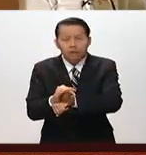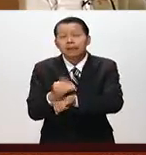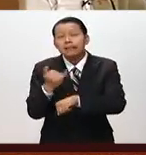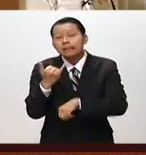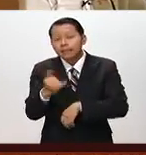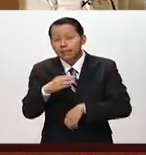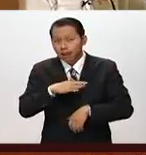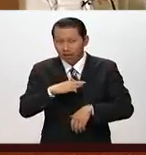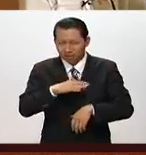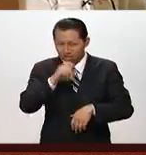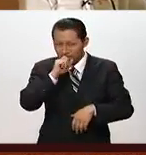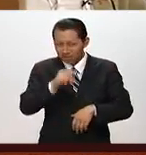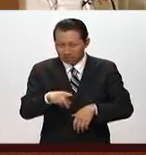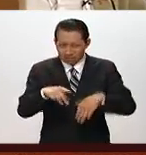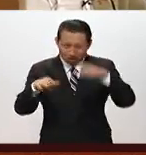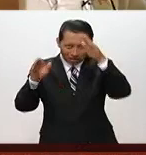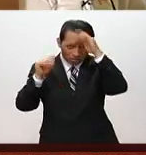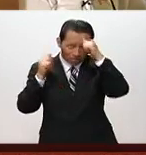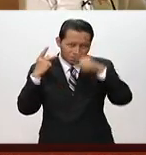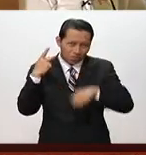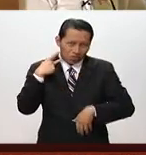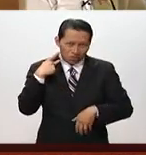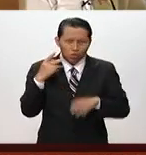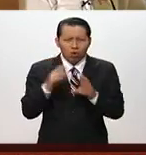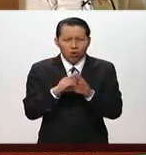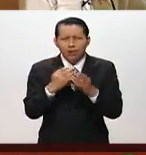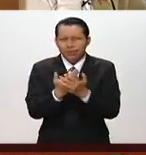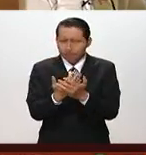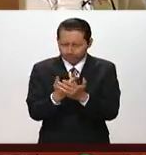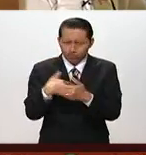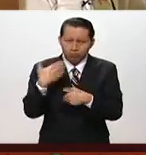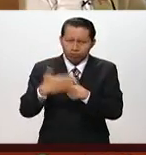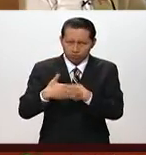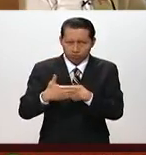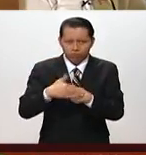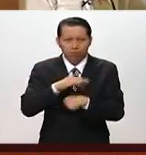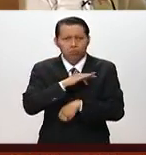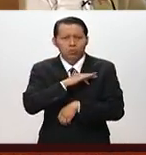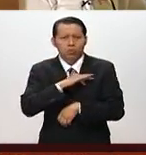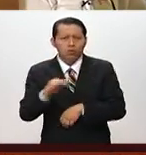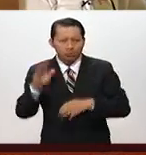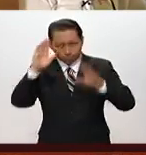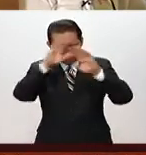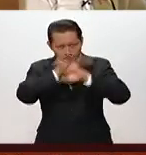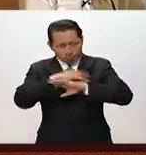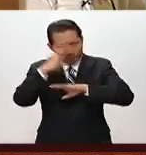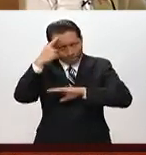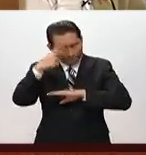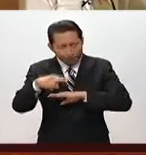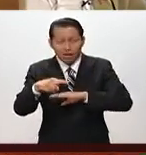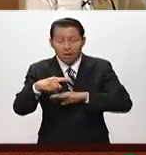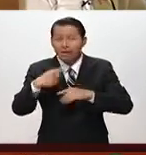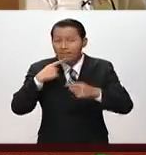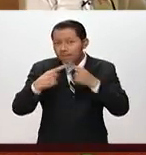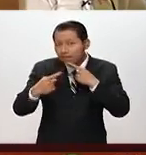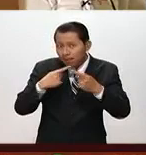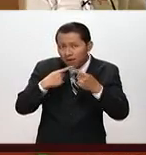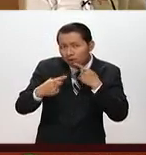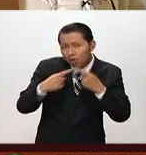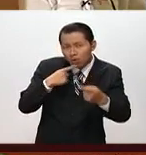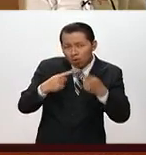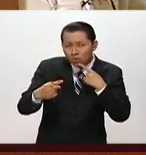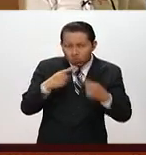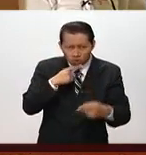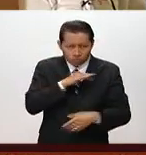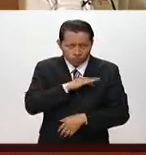acuerdo político al que esperamos pronto pueda llegar la mesa de diálogo y negociación con el